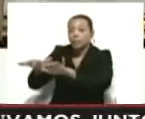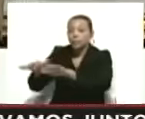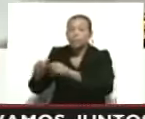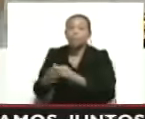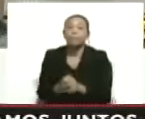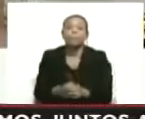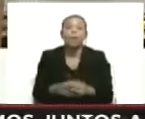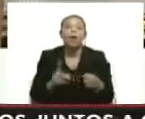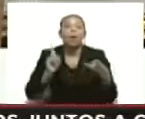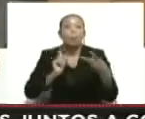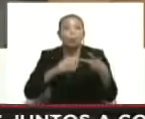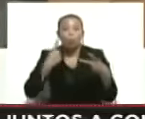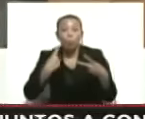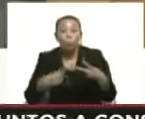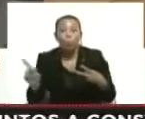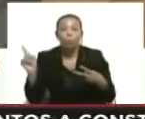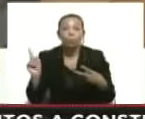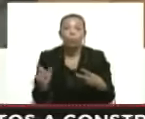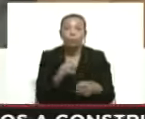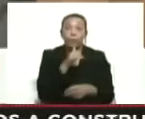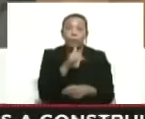favor.